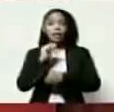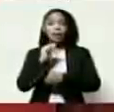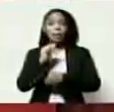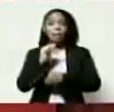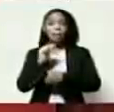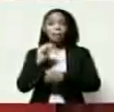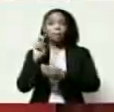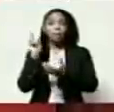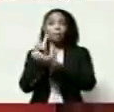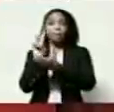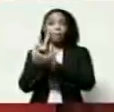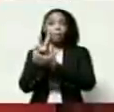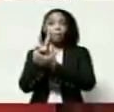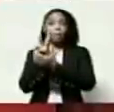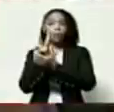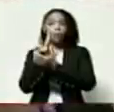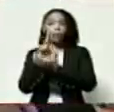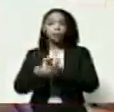Venevisión.